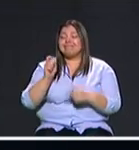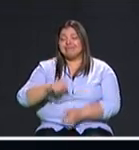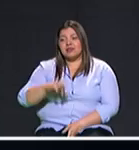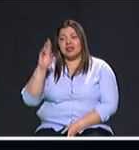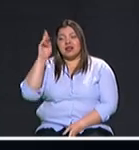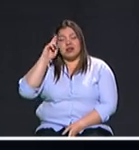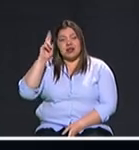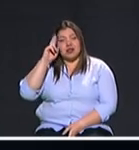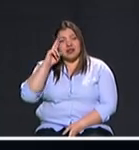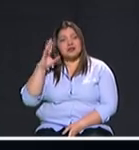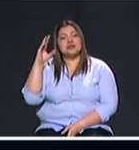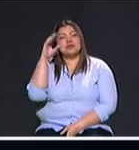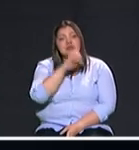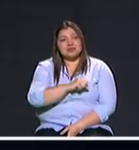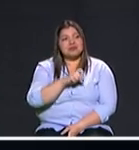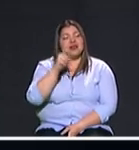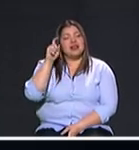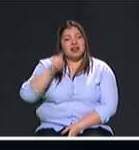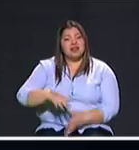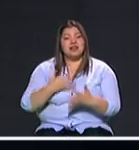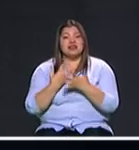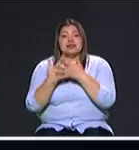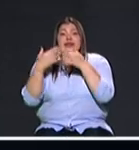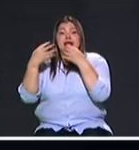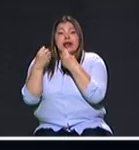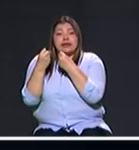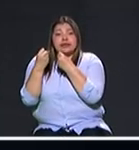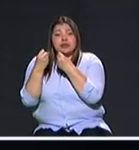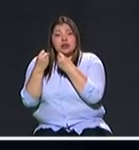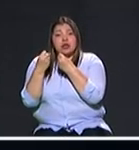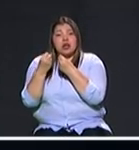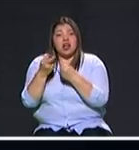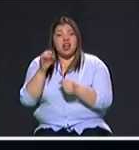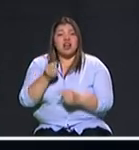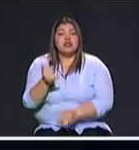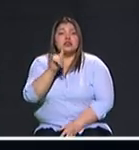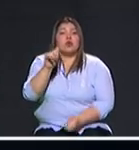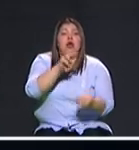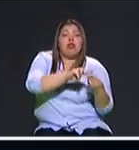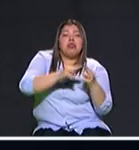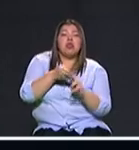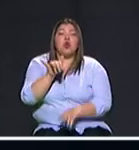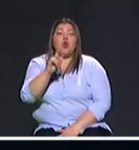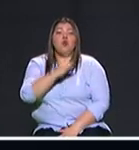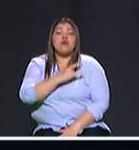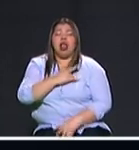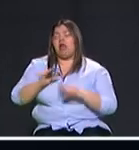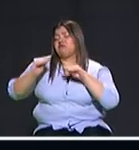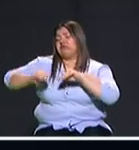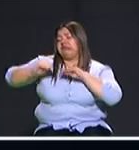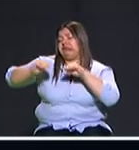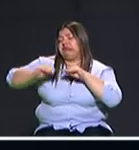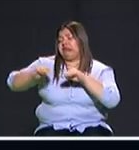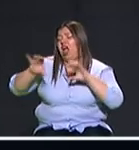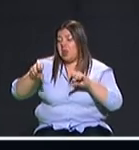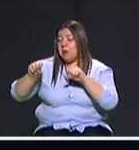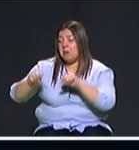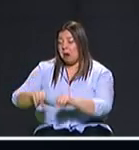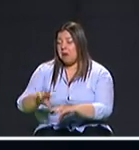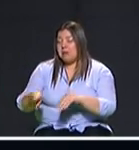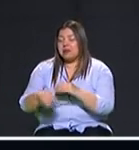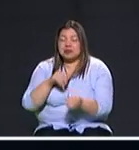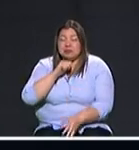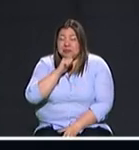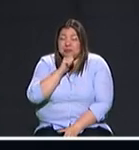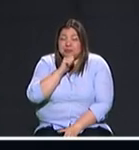cárceles sino que hoy las cárceles que tenemos son escuelas del delito son universidades del delito eso hay que transformarlo esta administración de haber